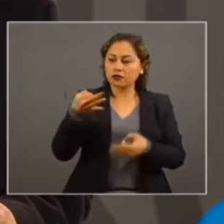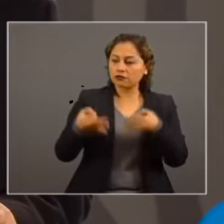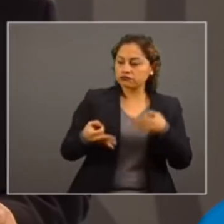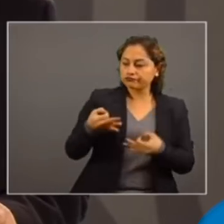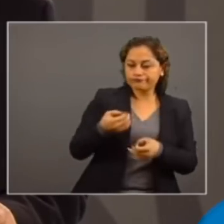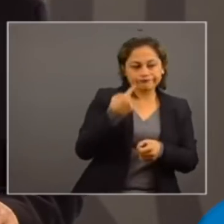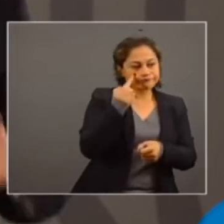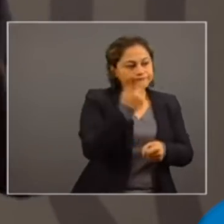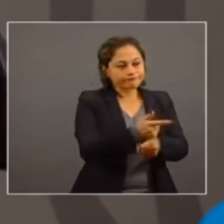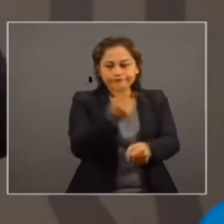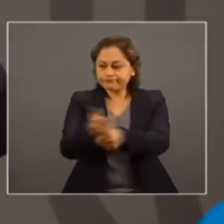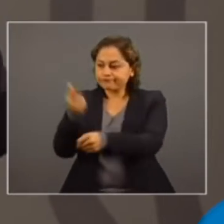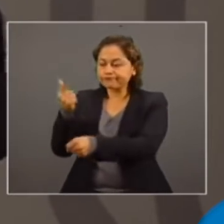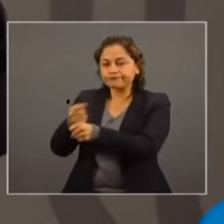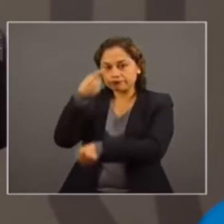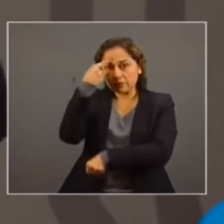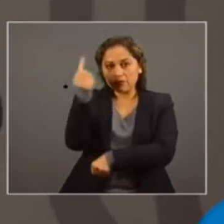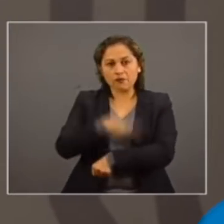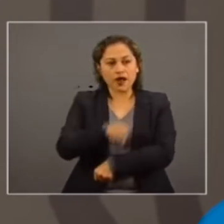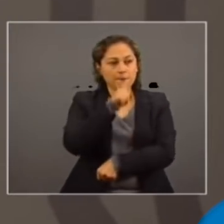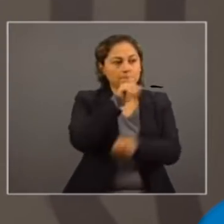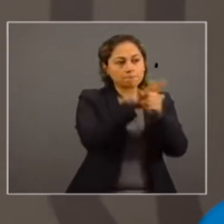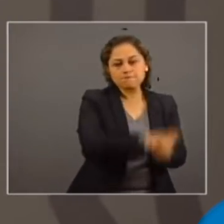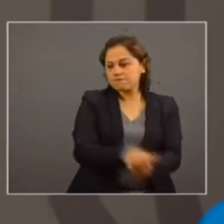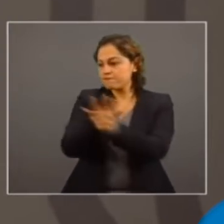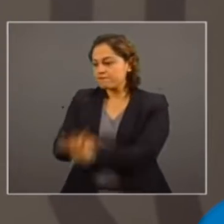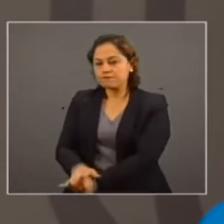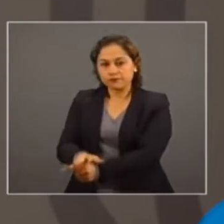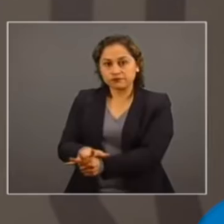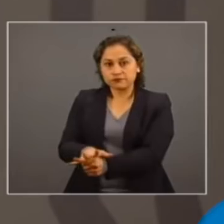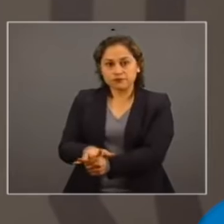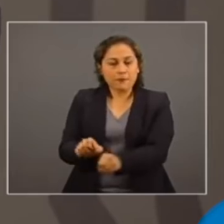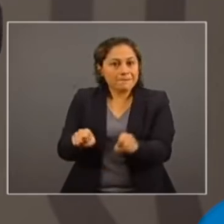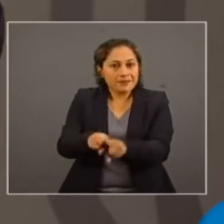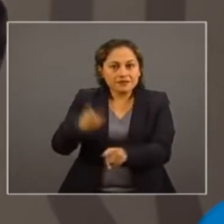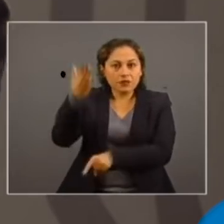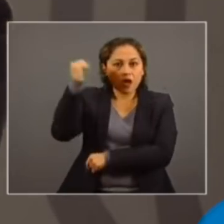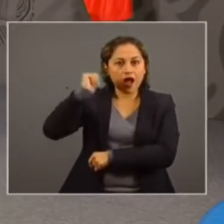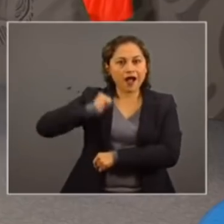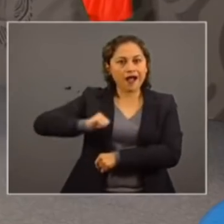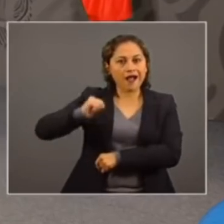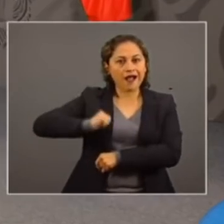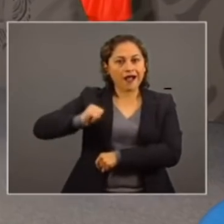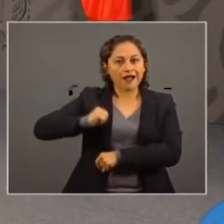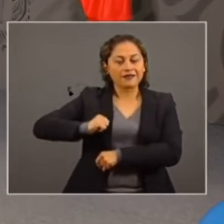como la santa inquisición pero para